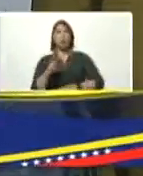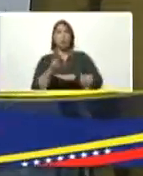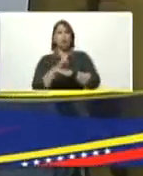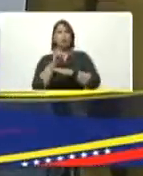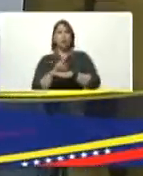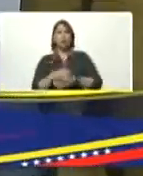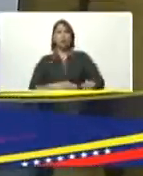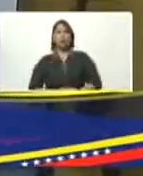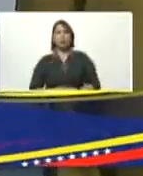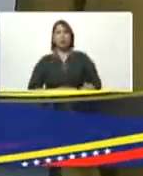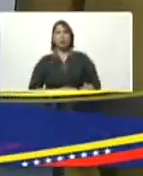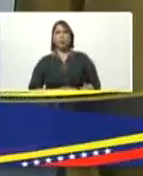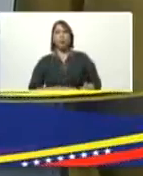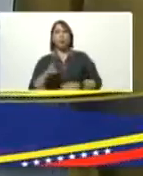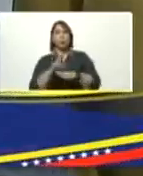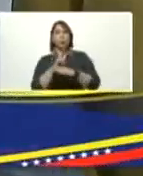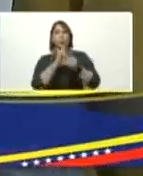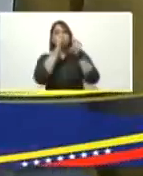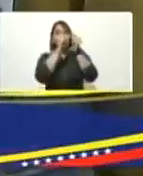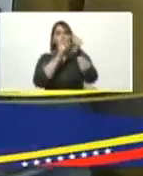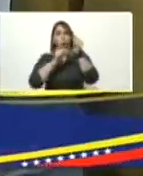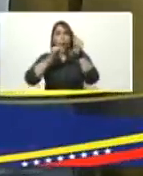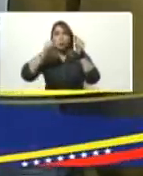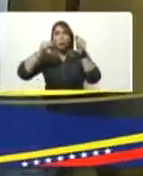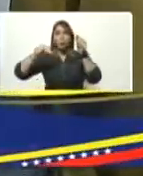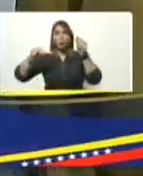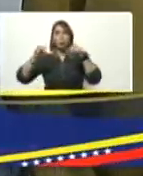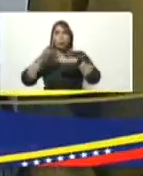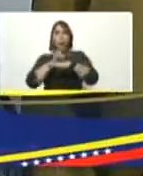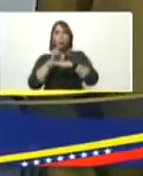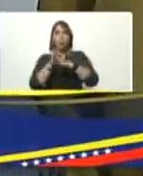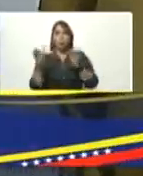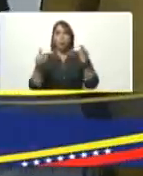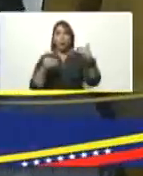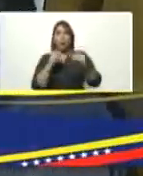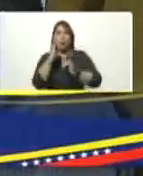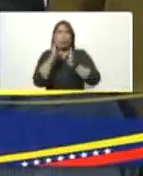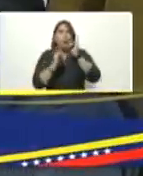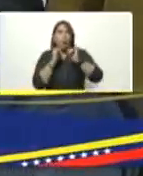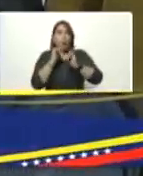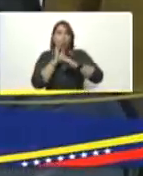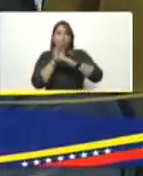el destino del filtro utilizado en las incubadoras neonatales,